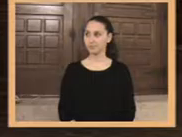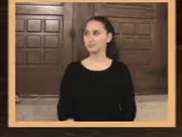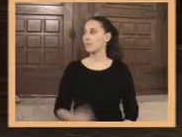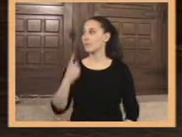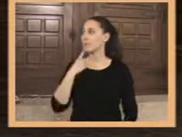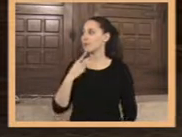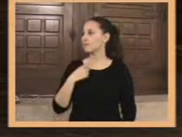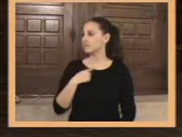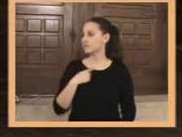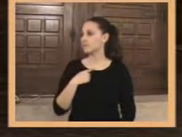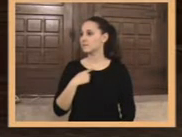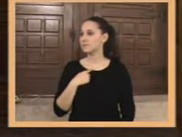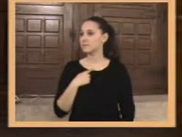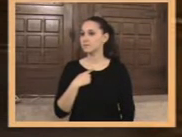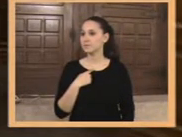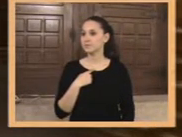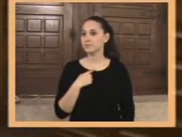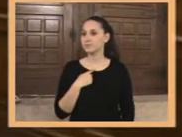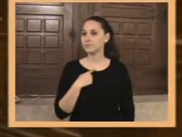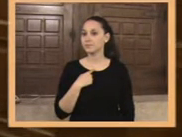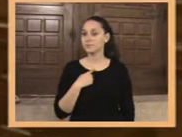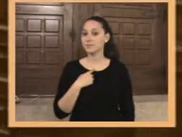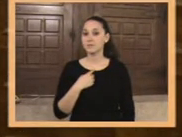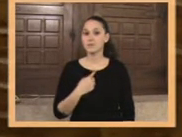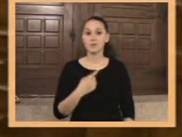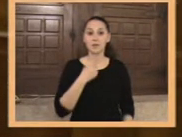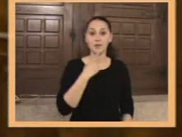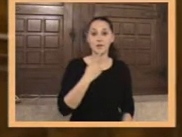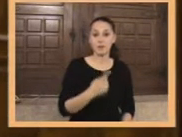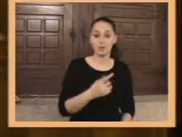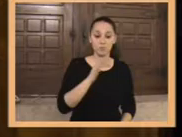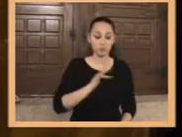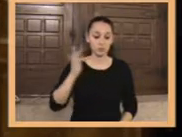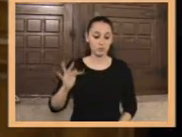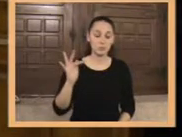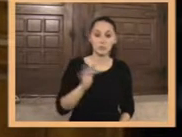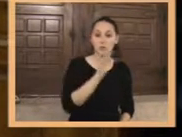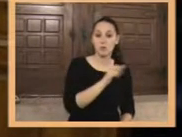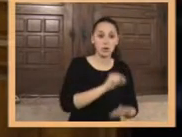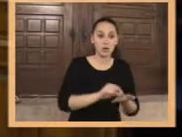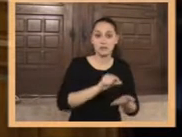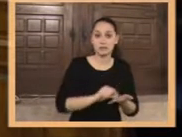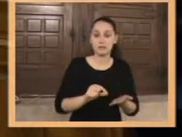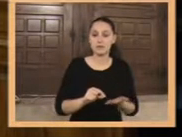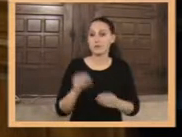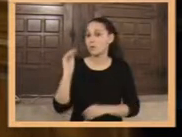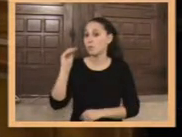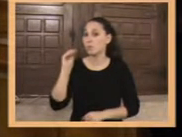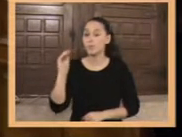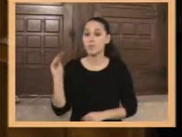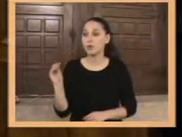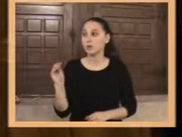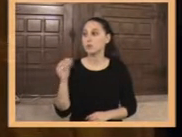Dígame, señor Hernández. No, digo que por orden de presentación, no sé, le pregunto al señor secretario, yo presenté la mía por registro esta